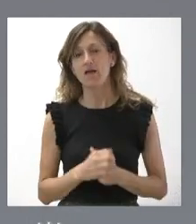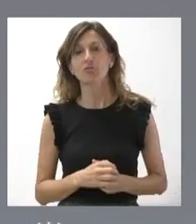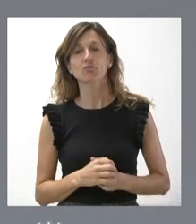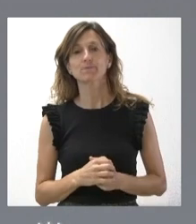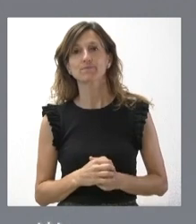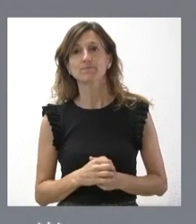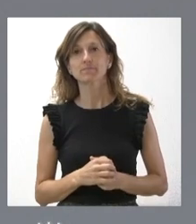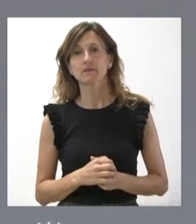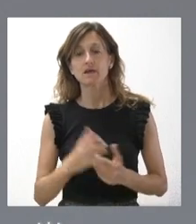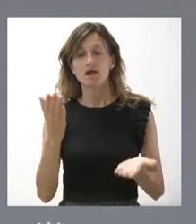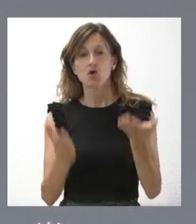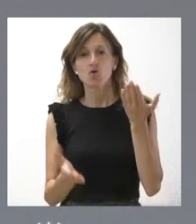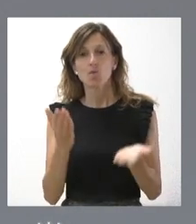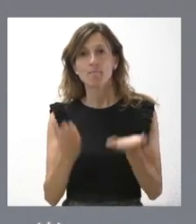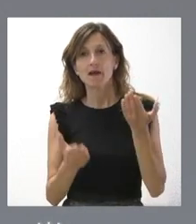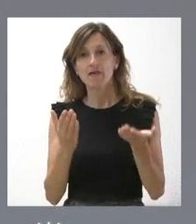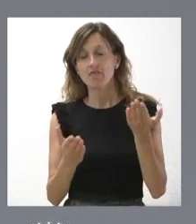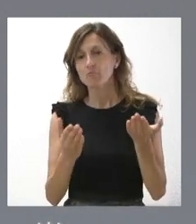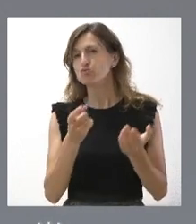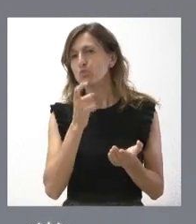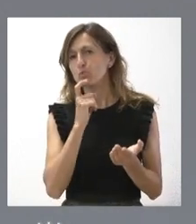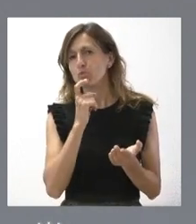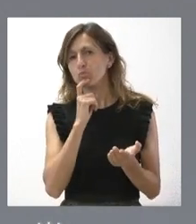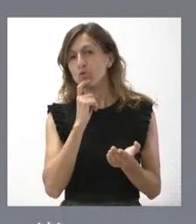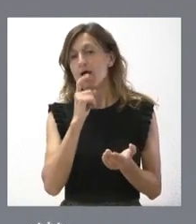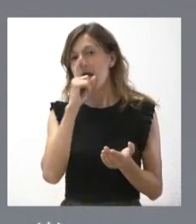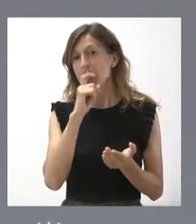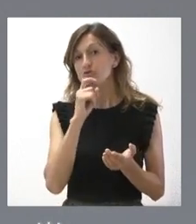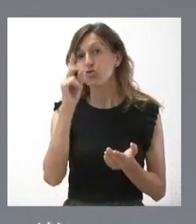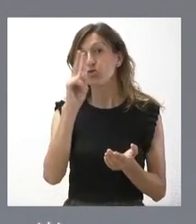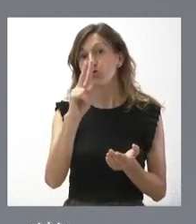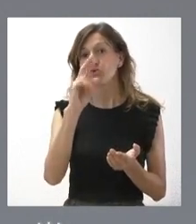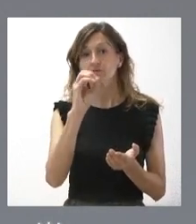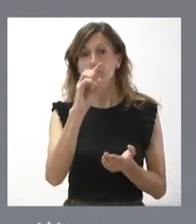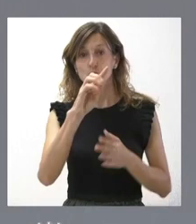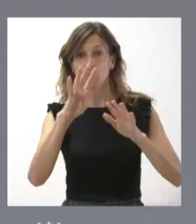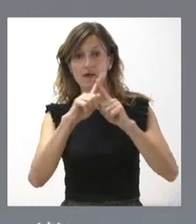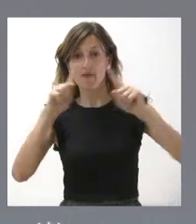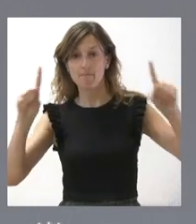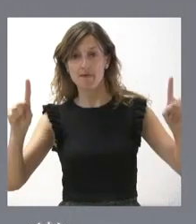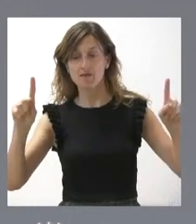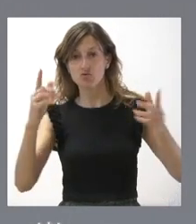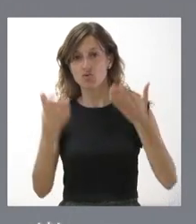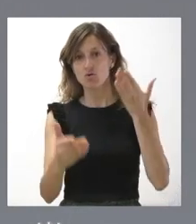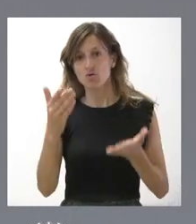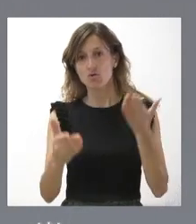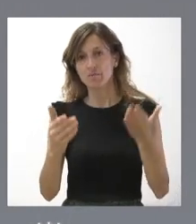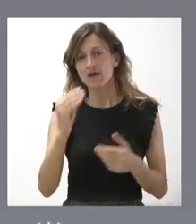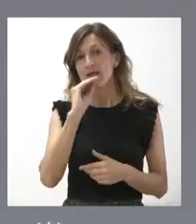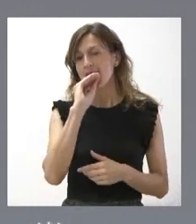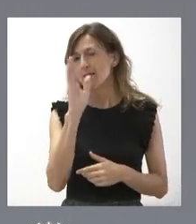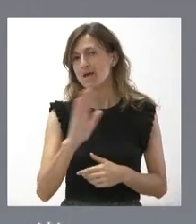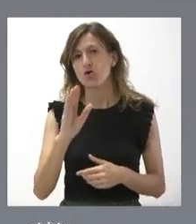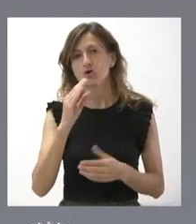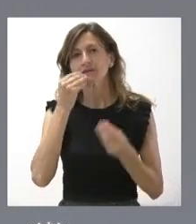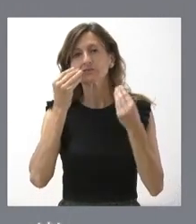las comparaciones las establecemos con el 2019, que es el año, el mejor de la serie